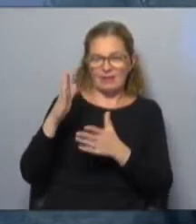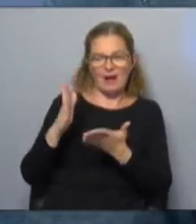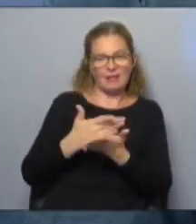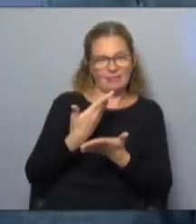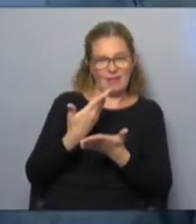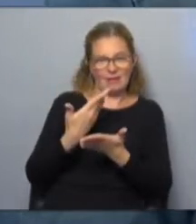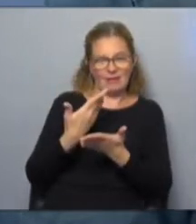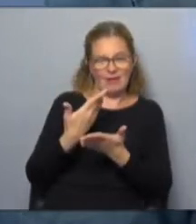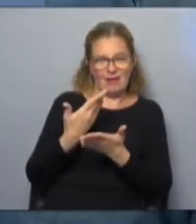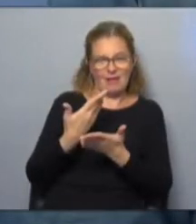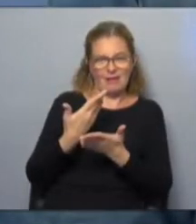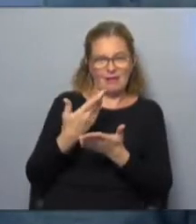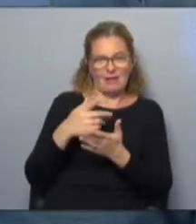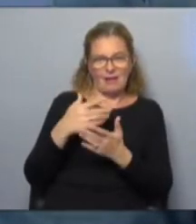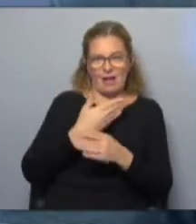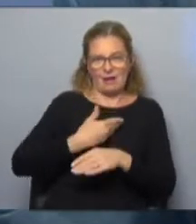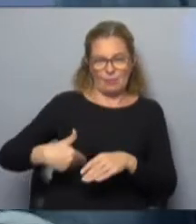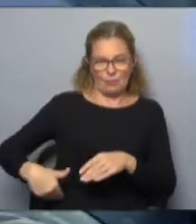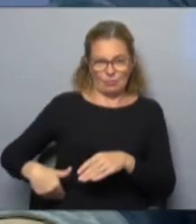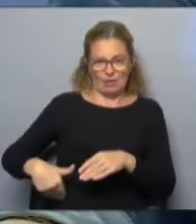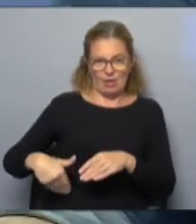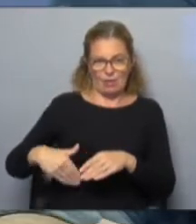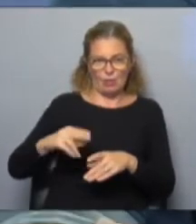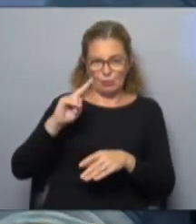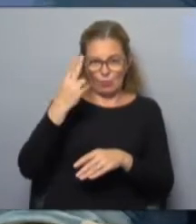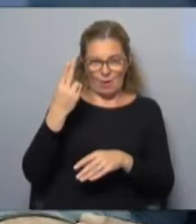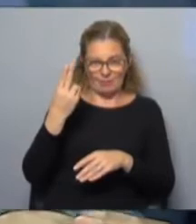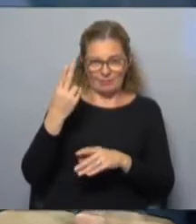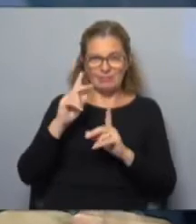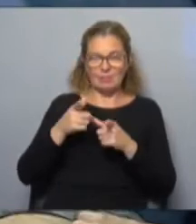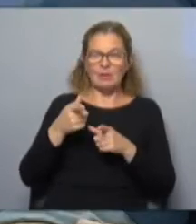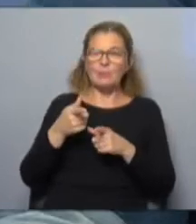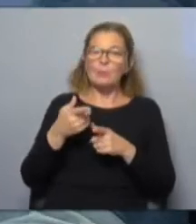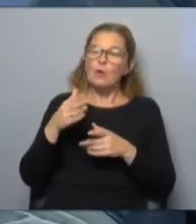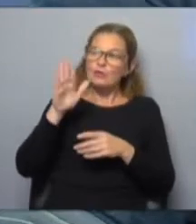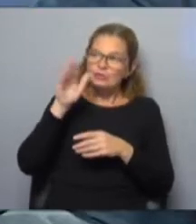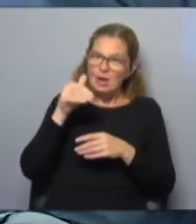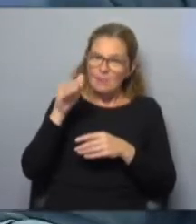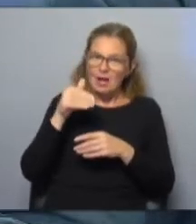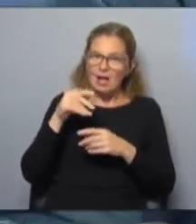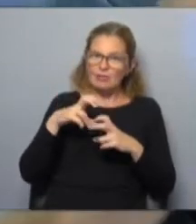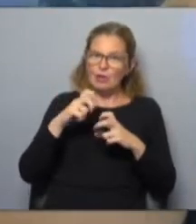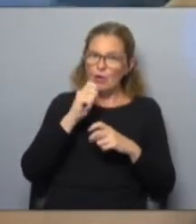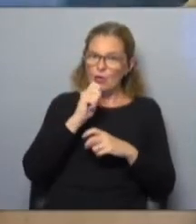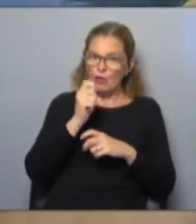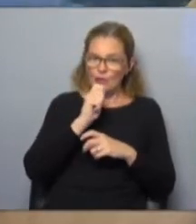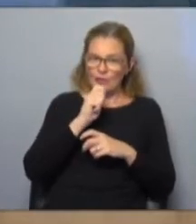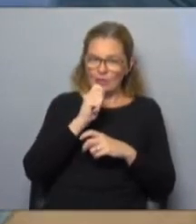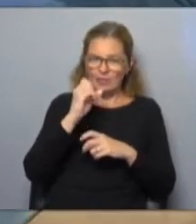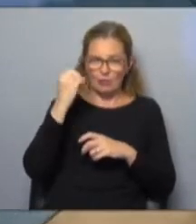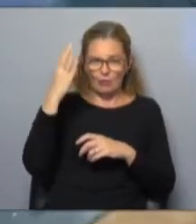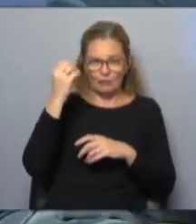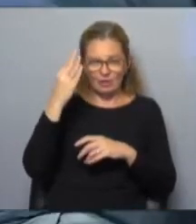soberanía al Estado Uruguayo en ese sentido es que hemos convocado a esta conferencia de prensa